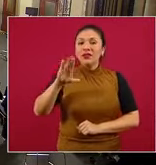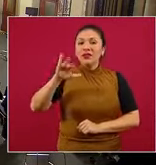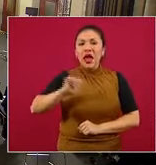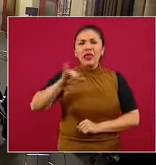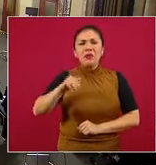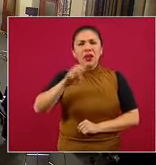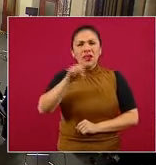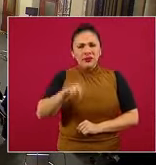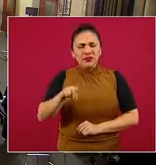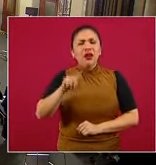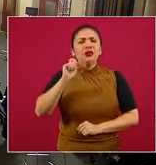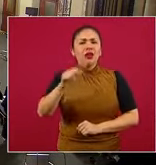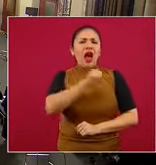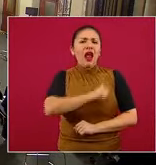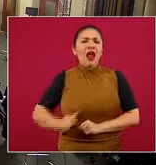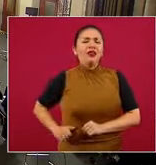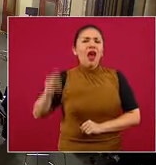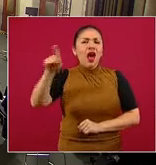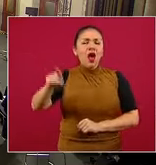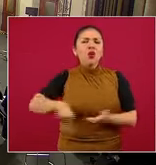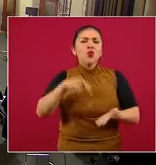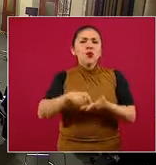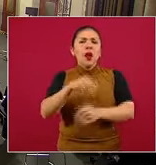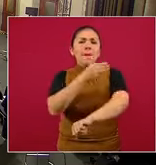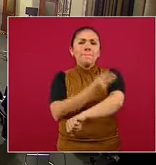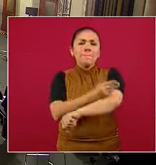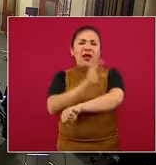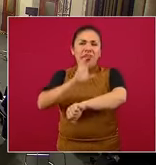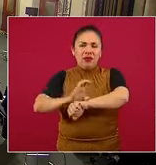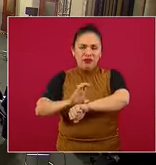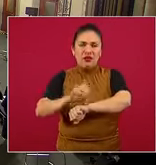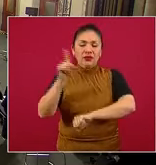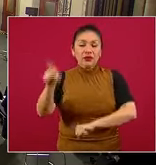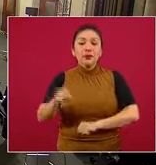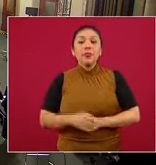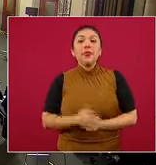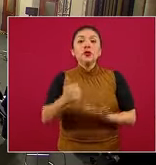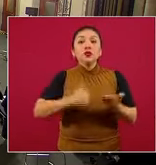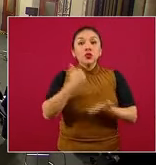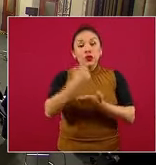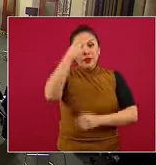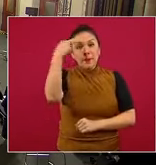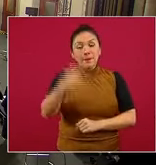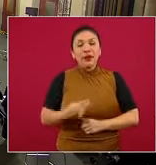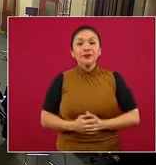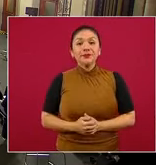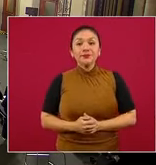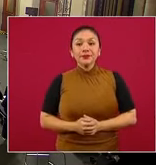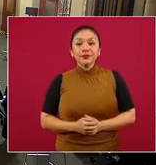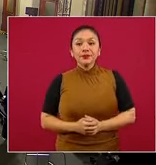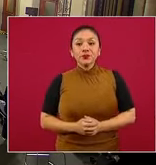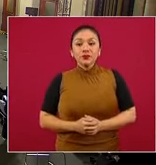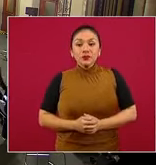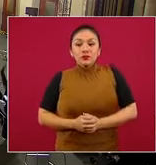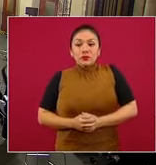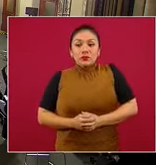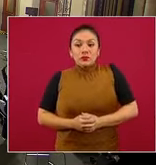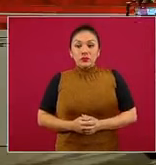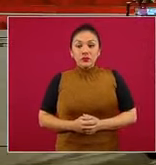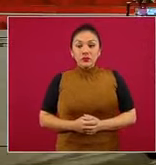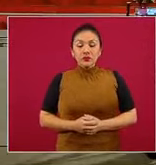Couturier, alcaldesa de la demarcación territorial de Magdalena Contreras en la Ciudad de México. Vamos